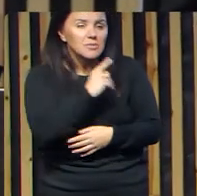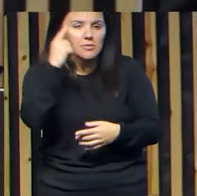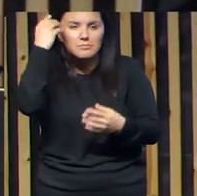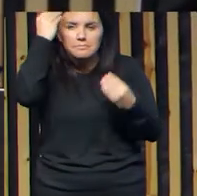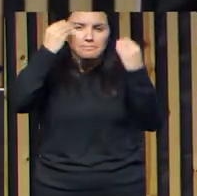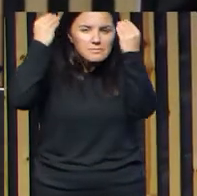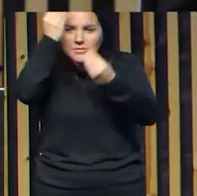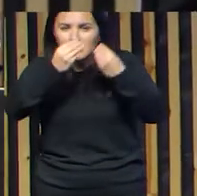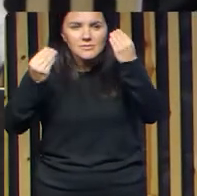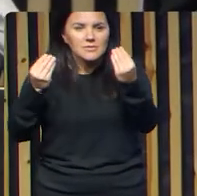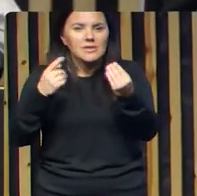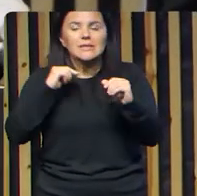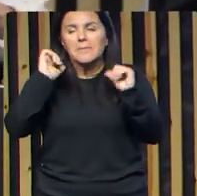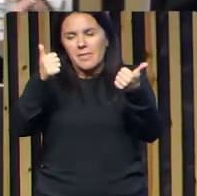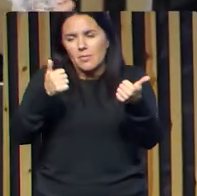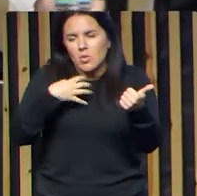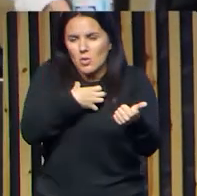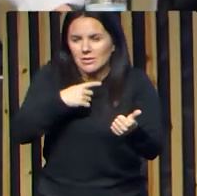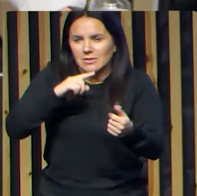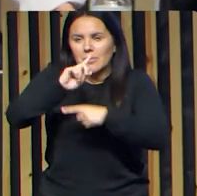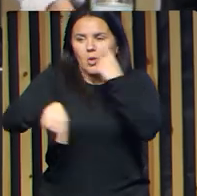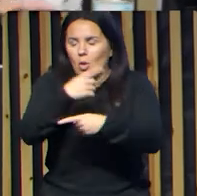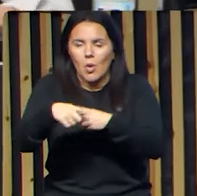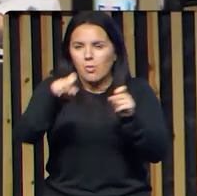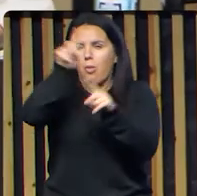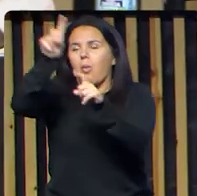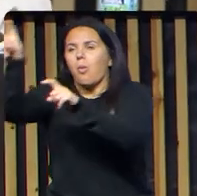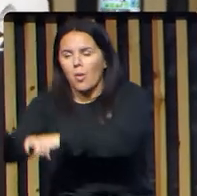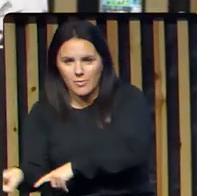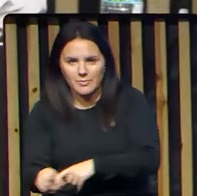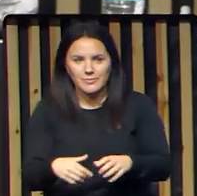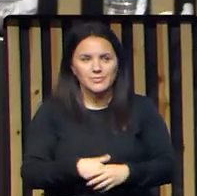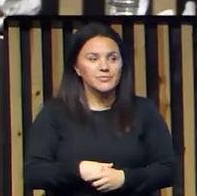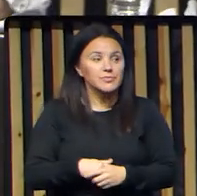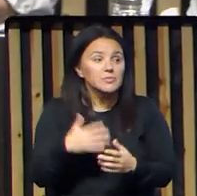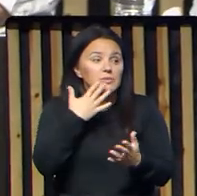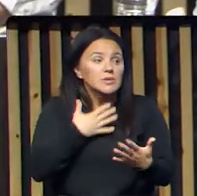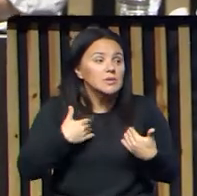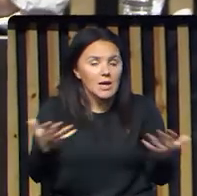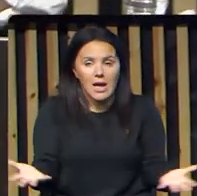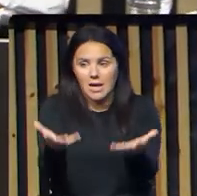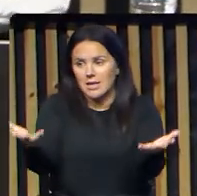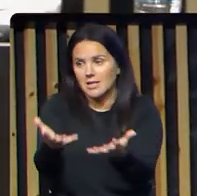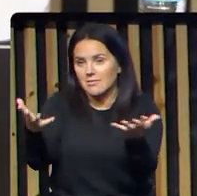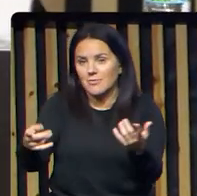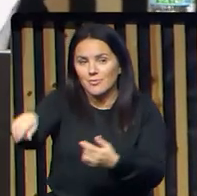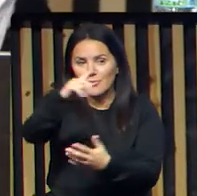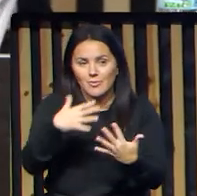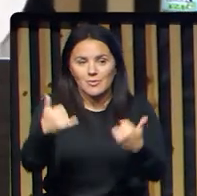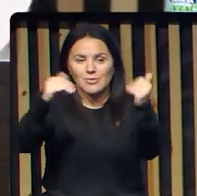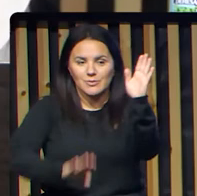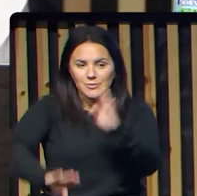pulible por la cabeza y así que cuesta un poquito al principio luego se amontonan todas las preguntas al final así que bueno yo os animo a que